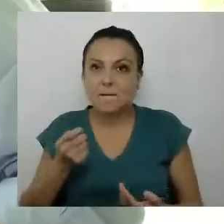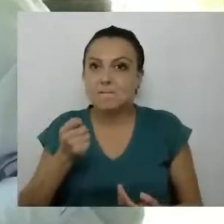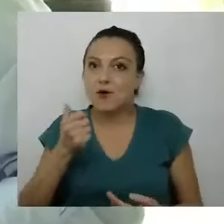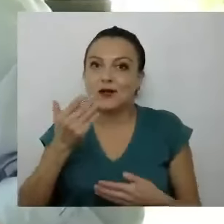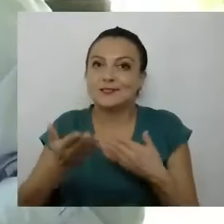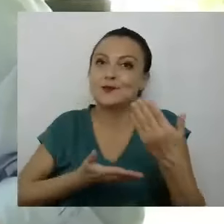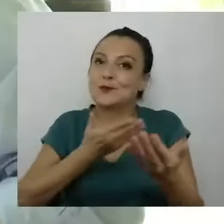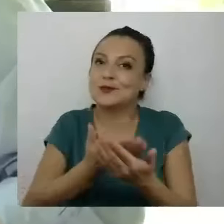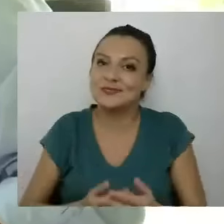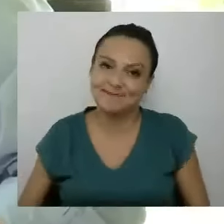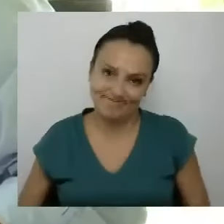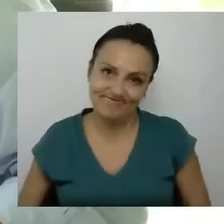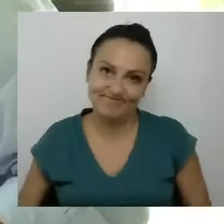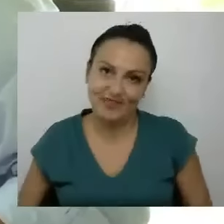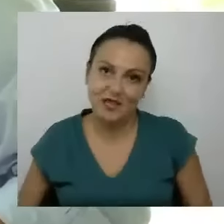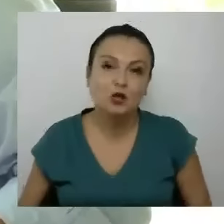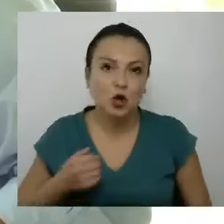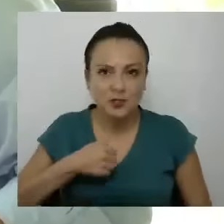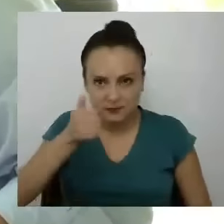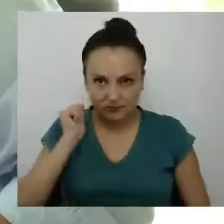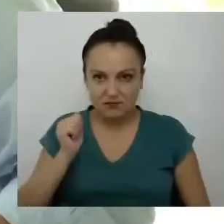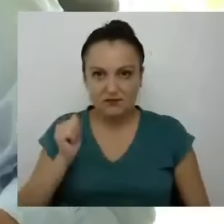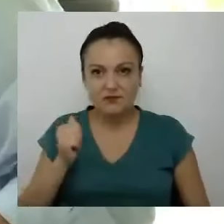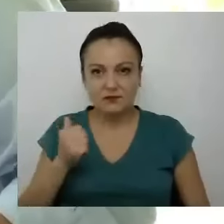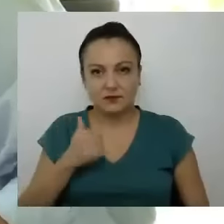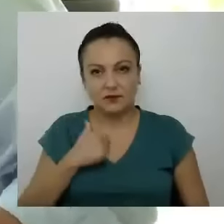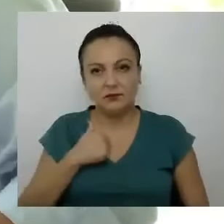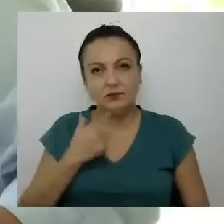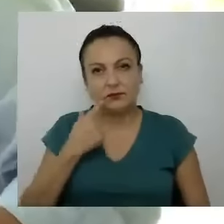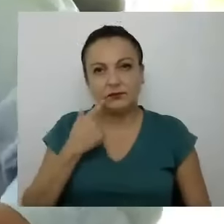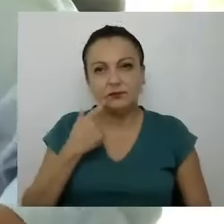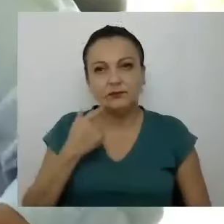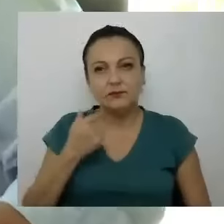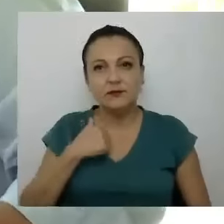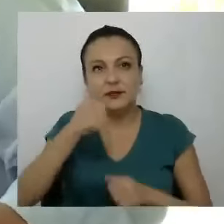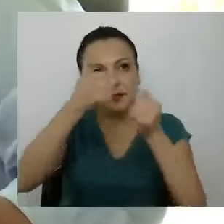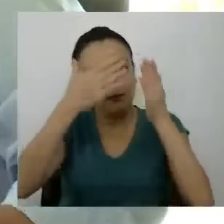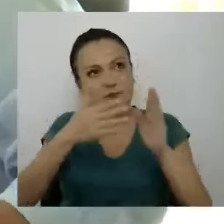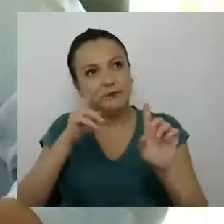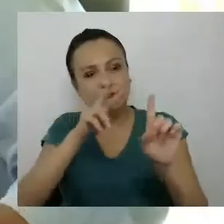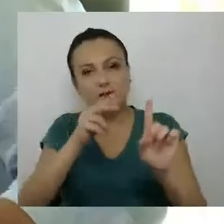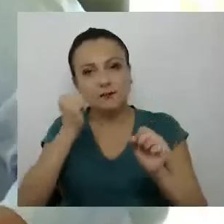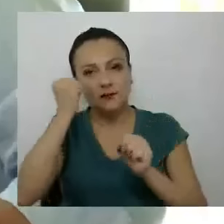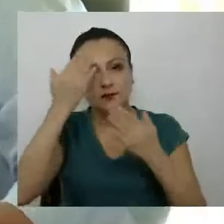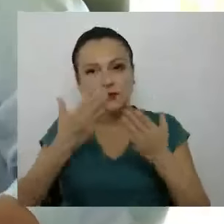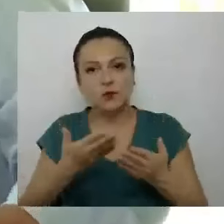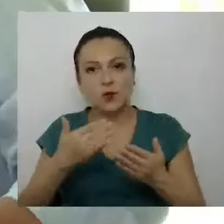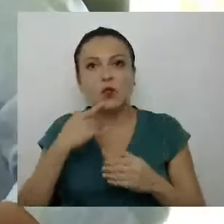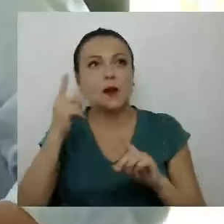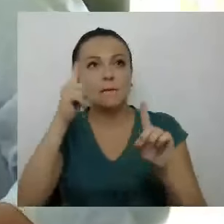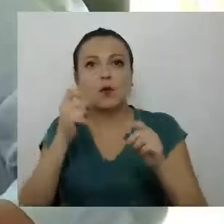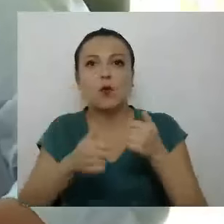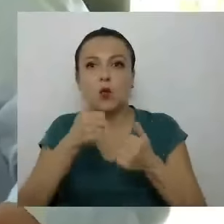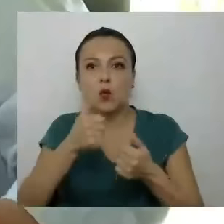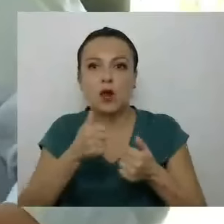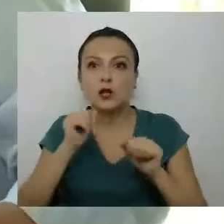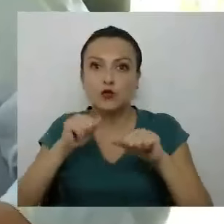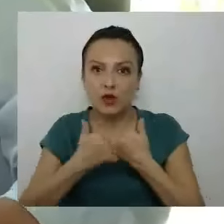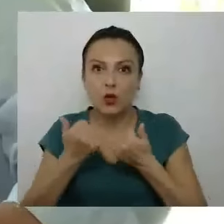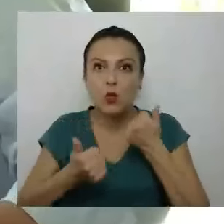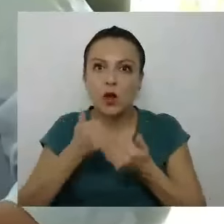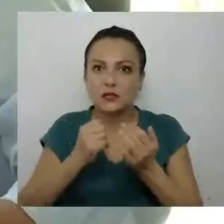propuestas. Yo ayer inclusive me quedó debiendo el candidato ganador cuando se le preguntaba cuáles son los retos, cuáles son